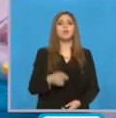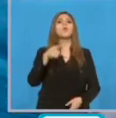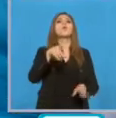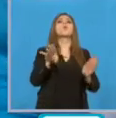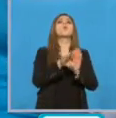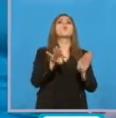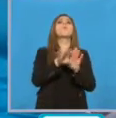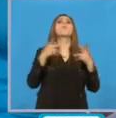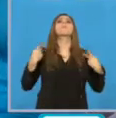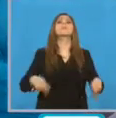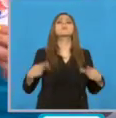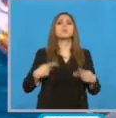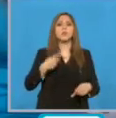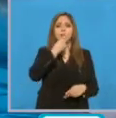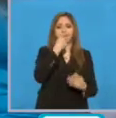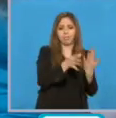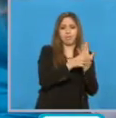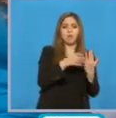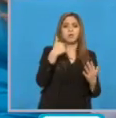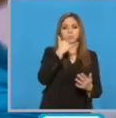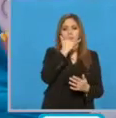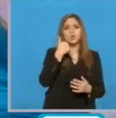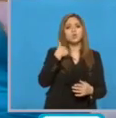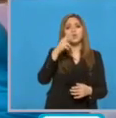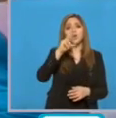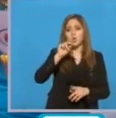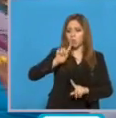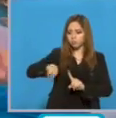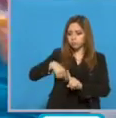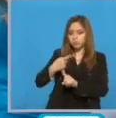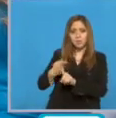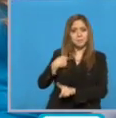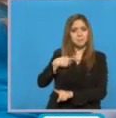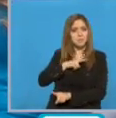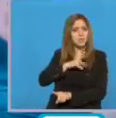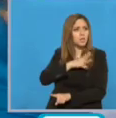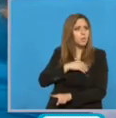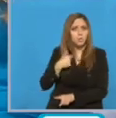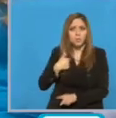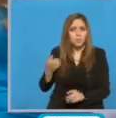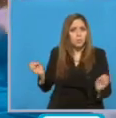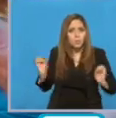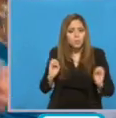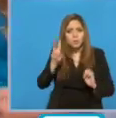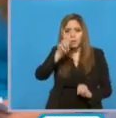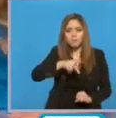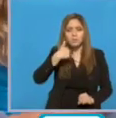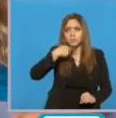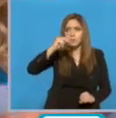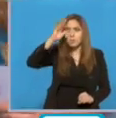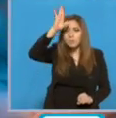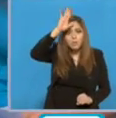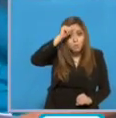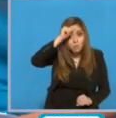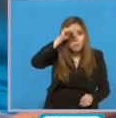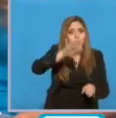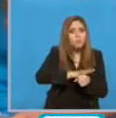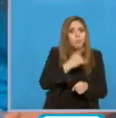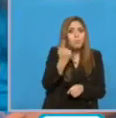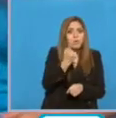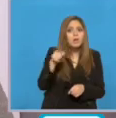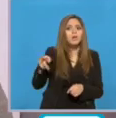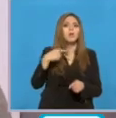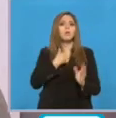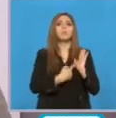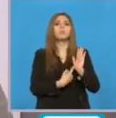diga, no, yo no violé, por ejemplo, está muy fuerte, pero a mi hijo? No, Sí, yo no fui, ajá. yo ni me acuerdo. Porque ¿Cómo este tipo de compruebas casos, que sí está enfermo?